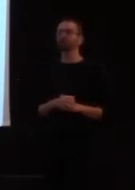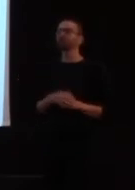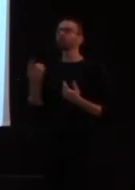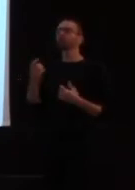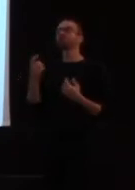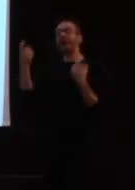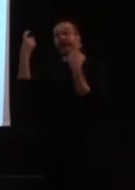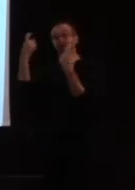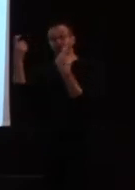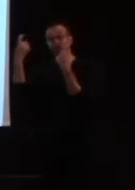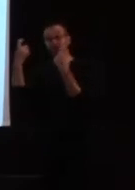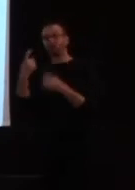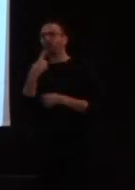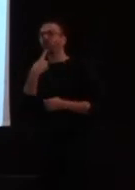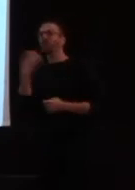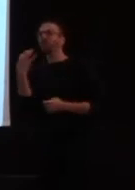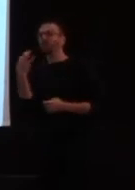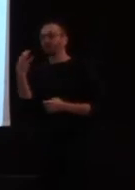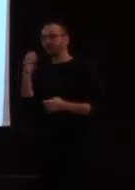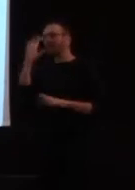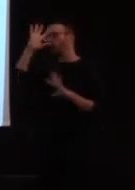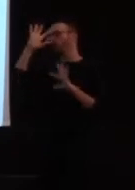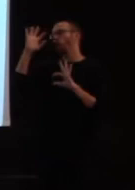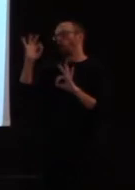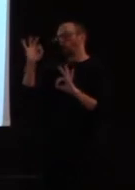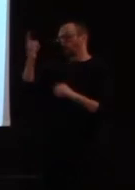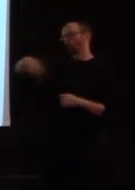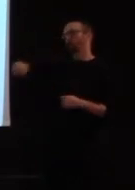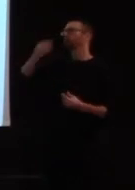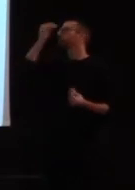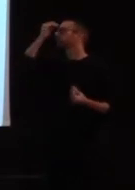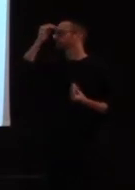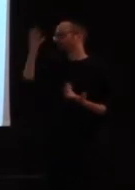los alumnos? ¿Qué diría, sentido común, ¿eh?